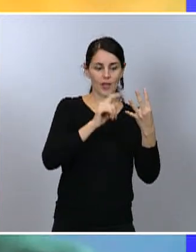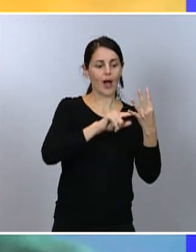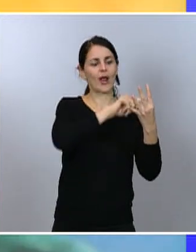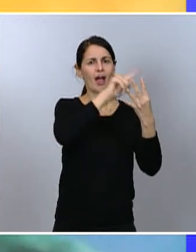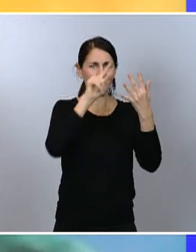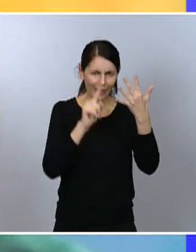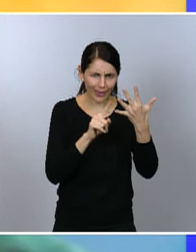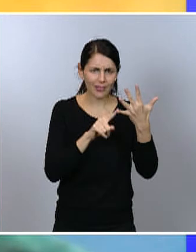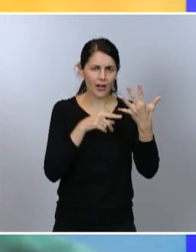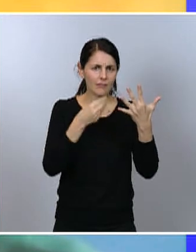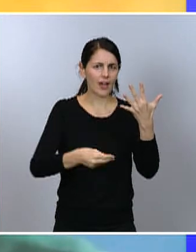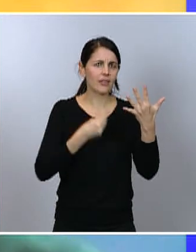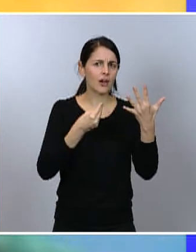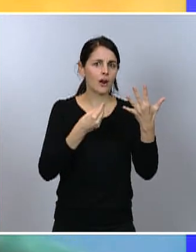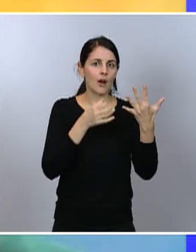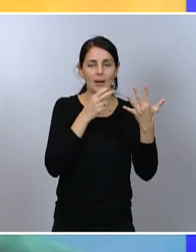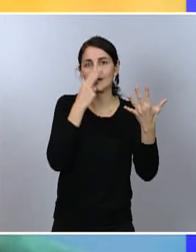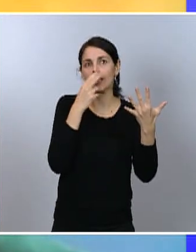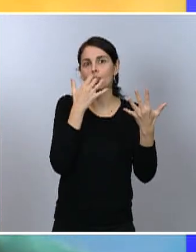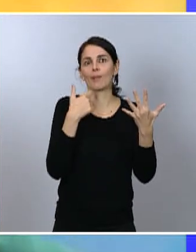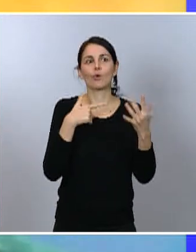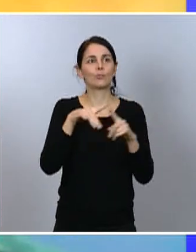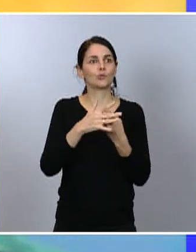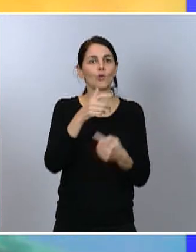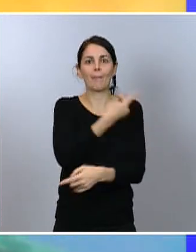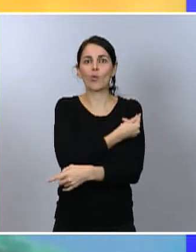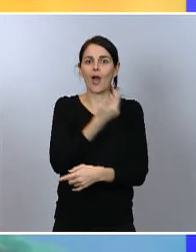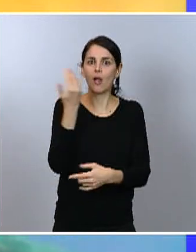cuando llegue la vacuna para ver cómo se podría conjugar esa